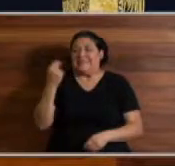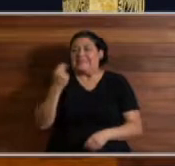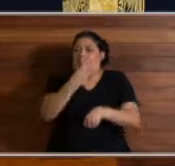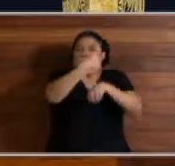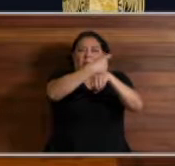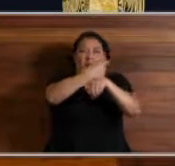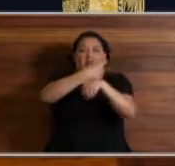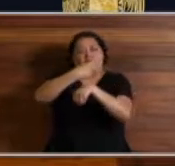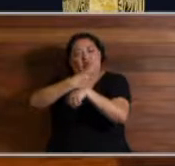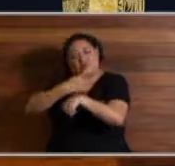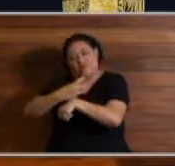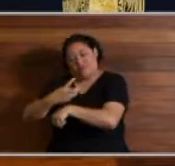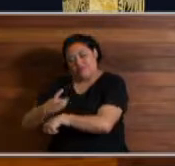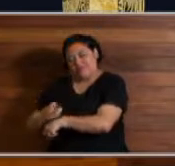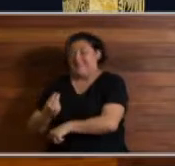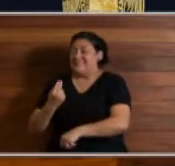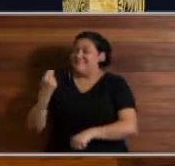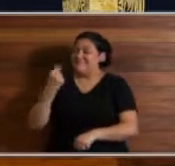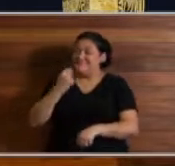priorización.